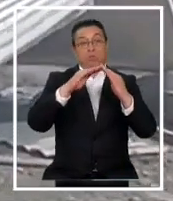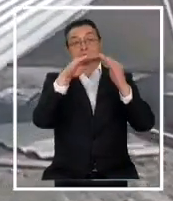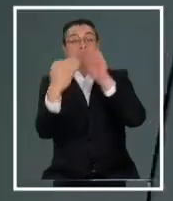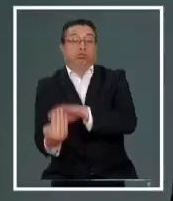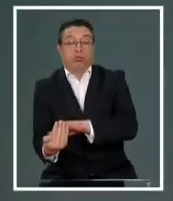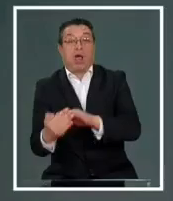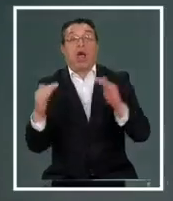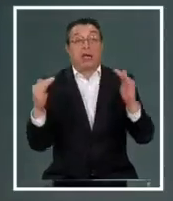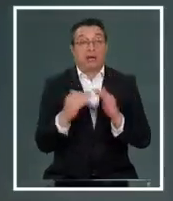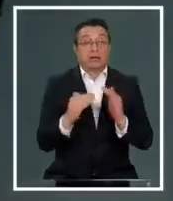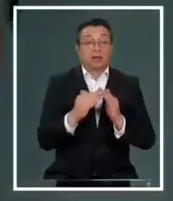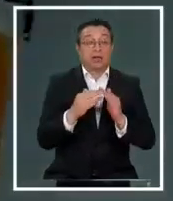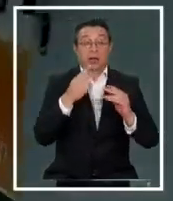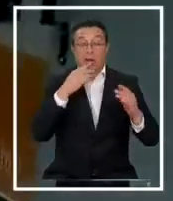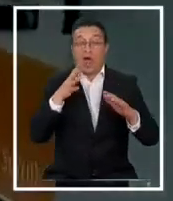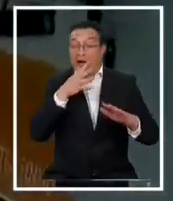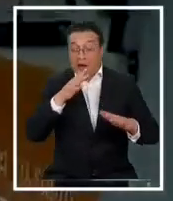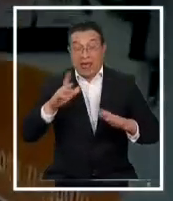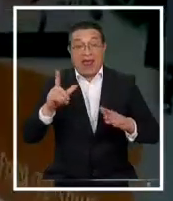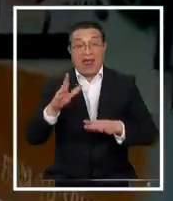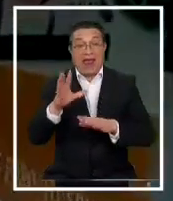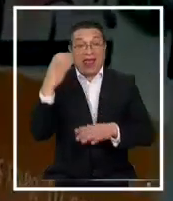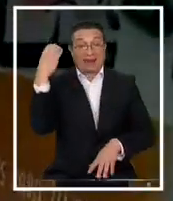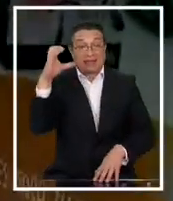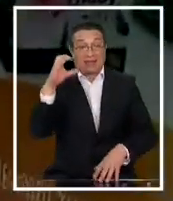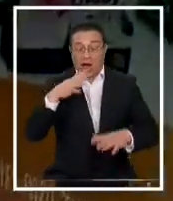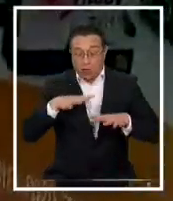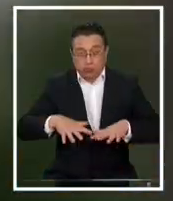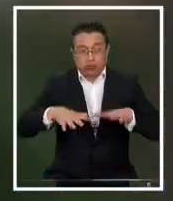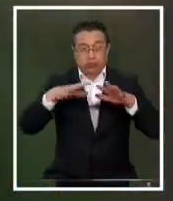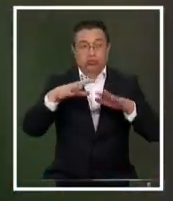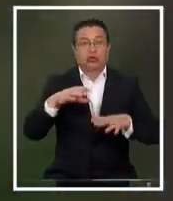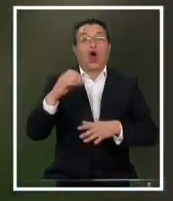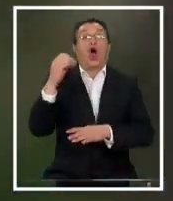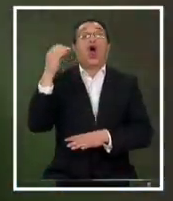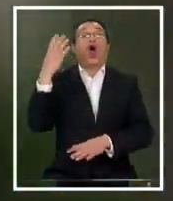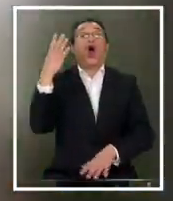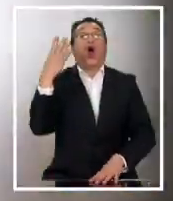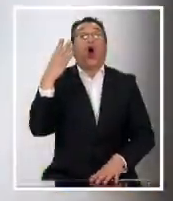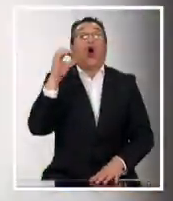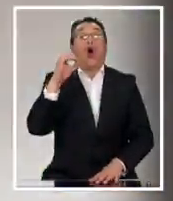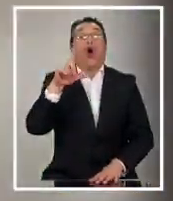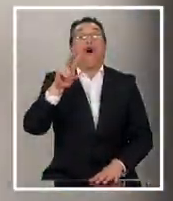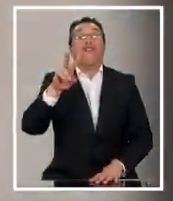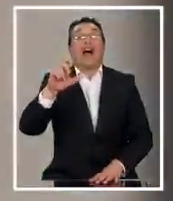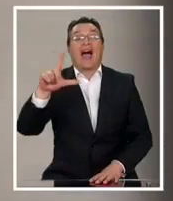casa. Inundaciones en La Serena y verdaderas cascadas en Ovalle.